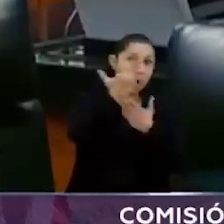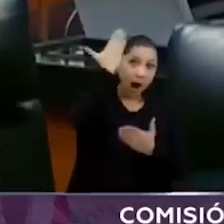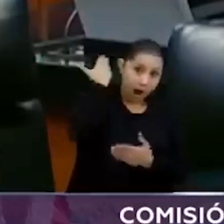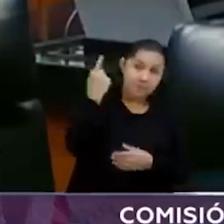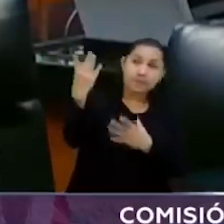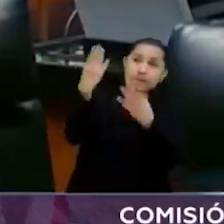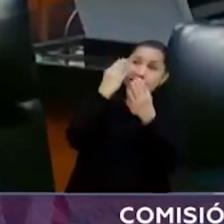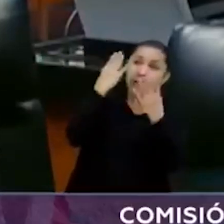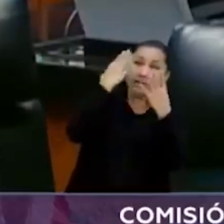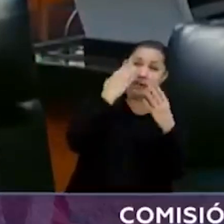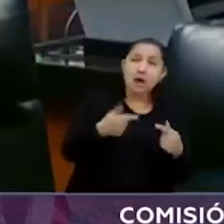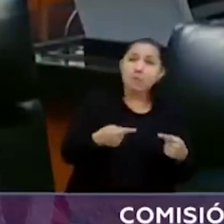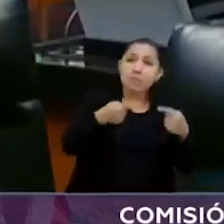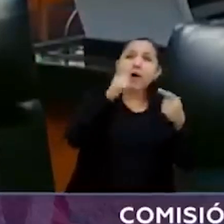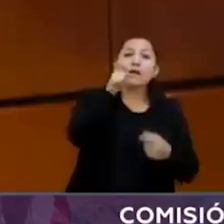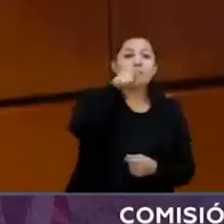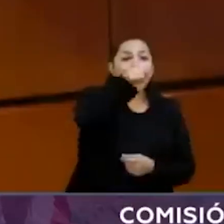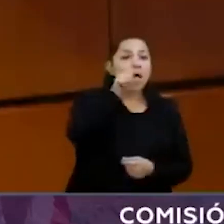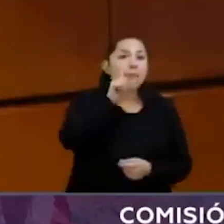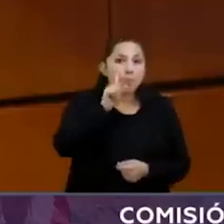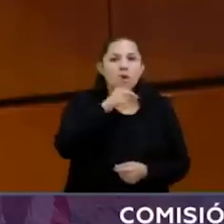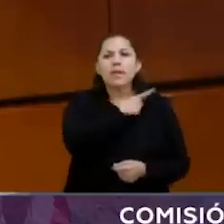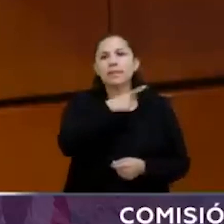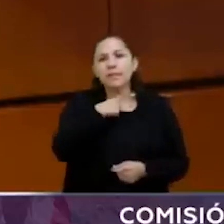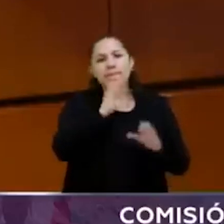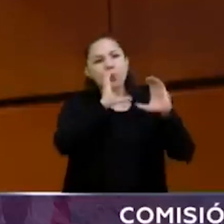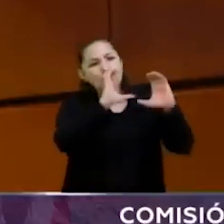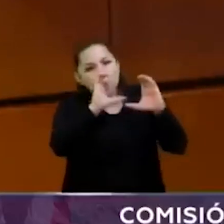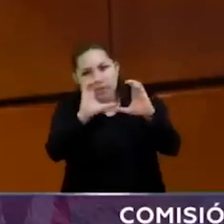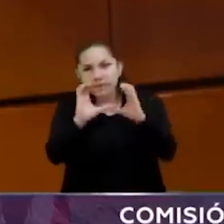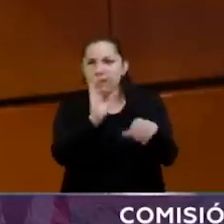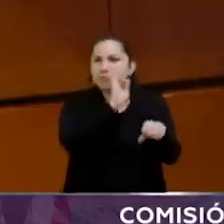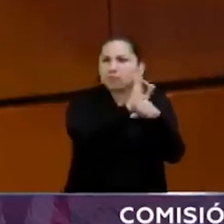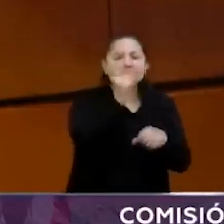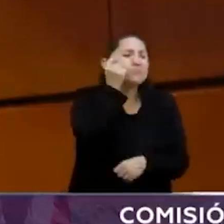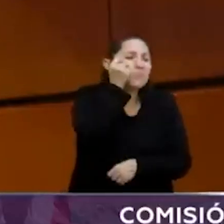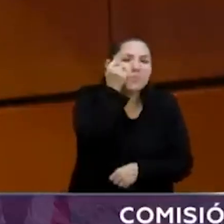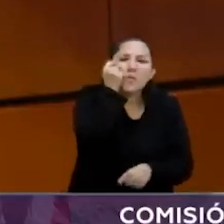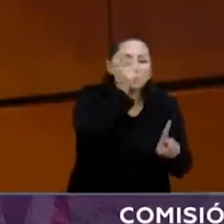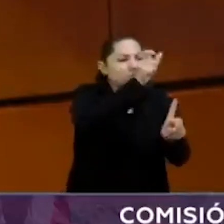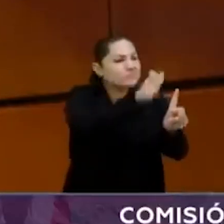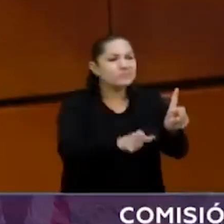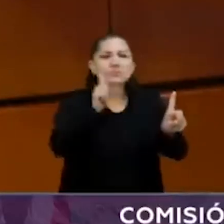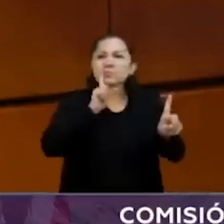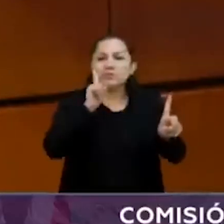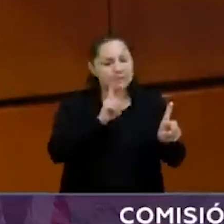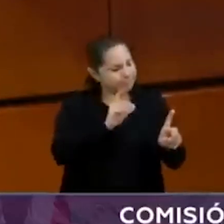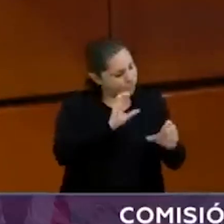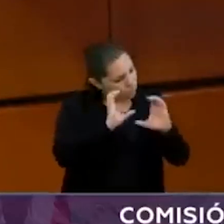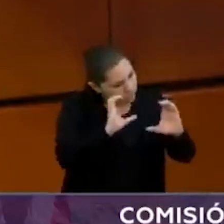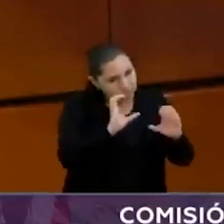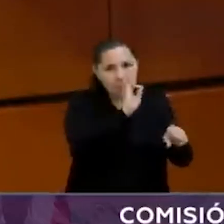las mujeres sea quien sea a cuidar y proteger a las mujeres Así que si trae la sangre muy caliente